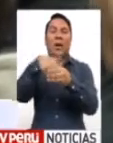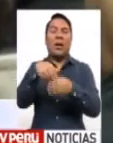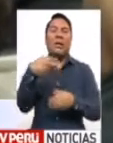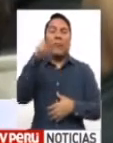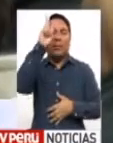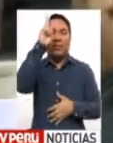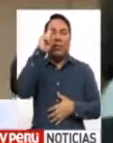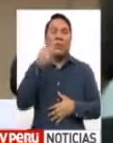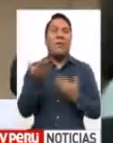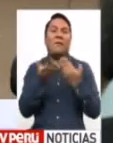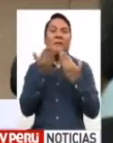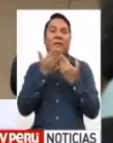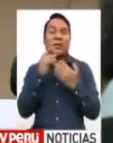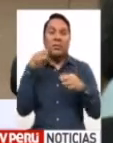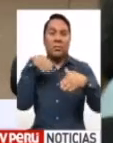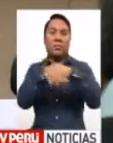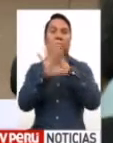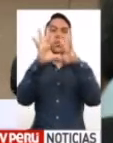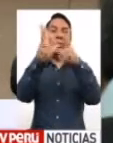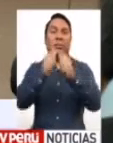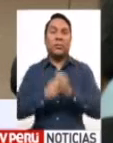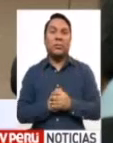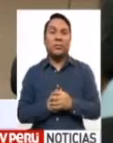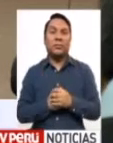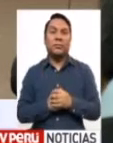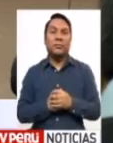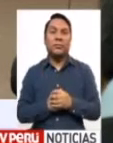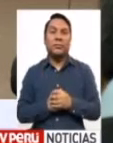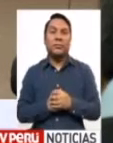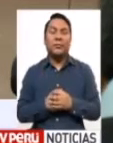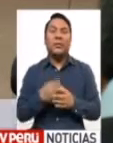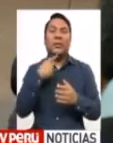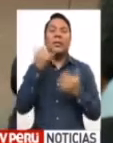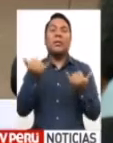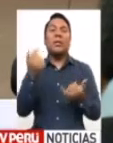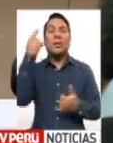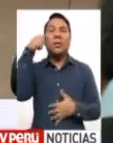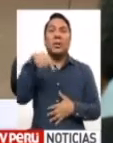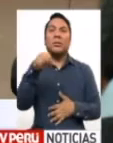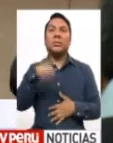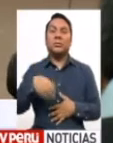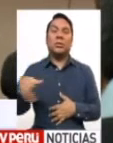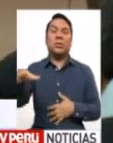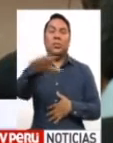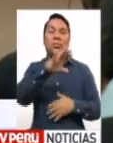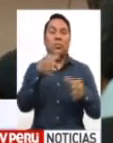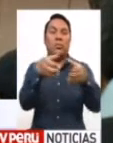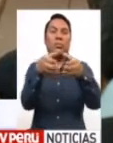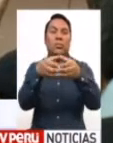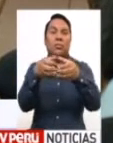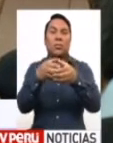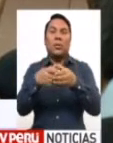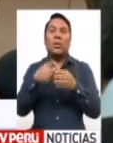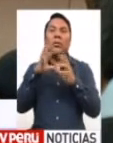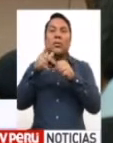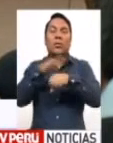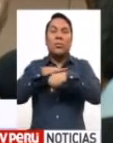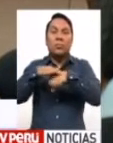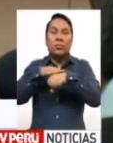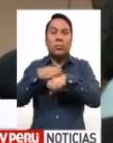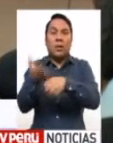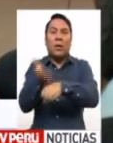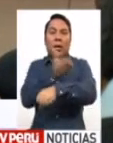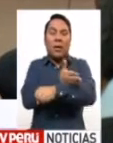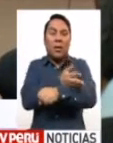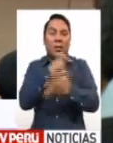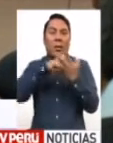manera sencilla. En Iquitos habían llegado incluso a tener la llave del banco, la llave de una de